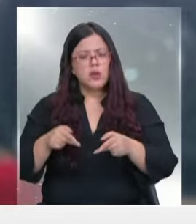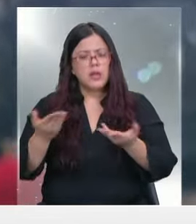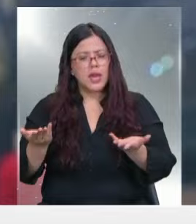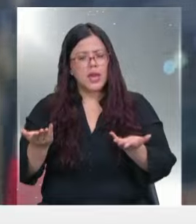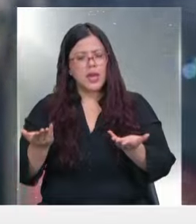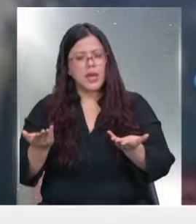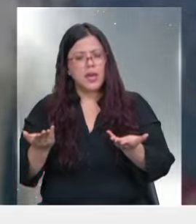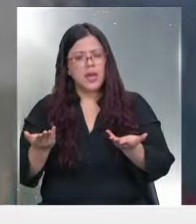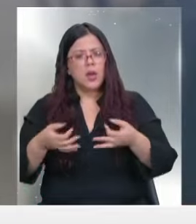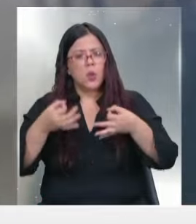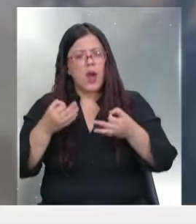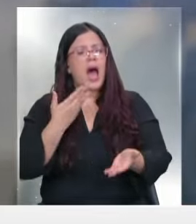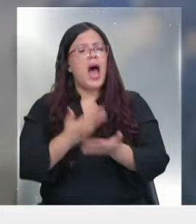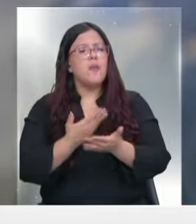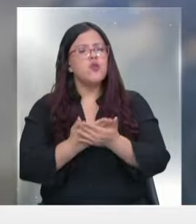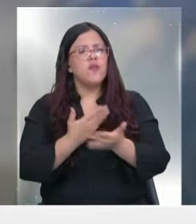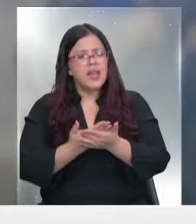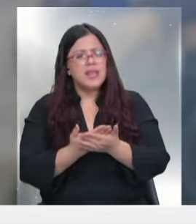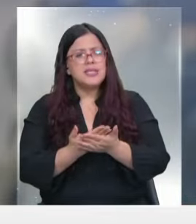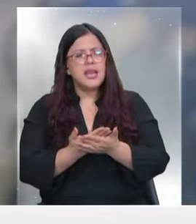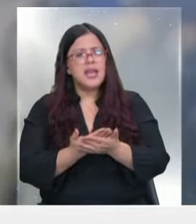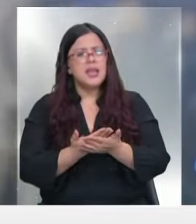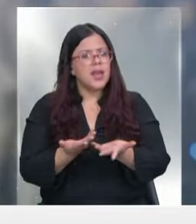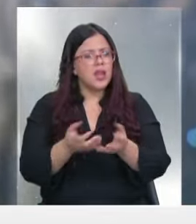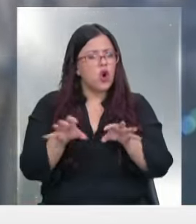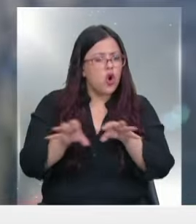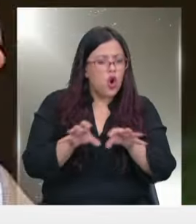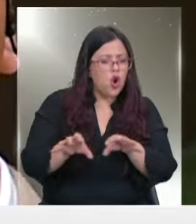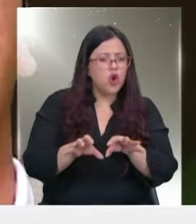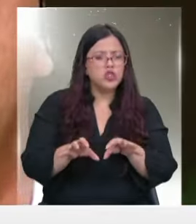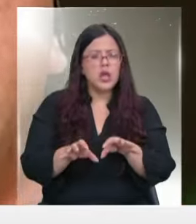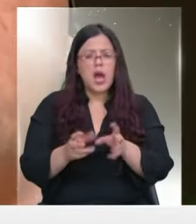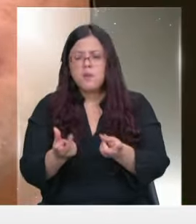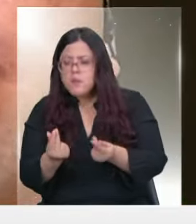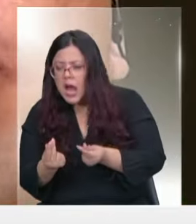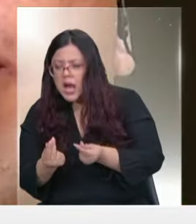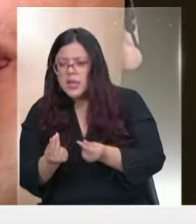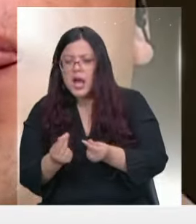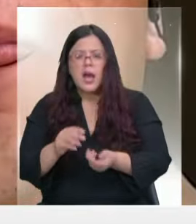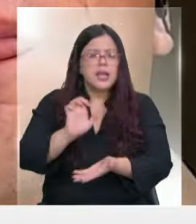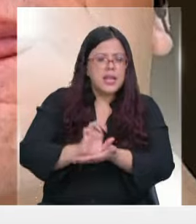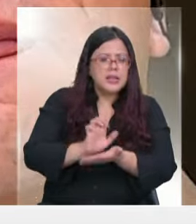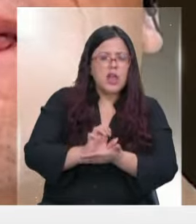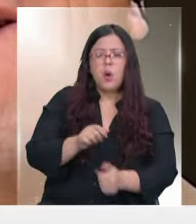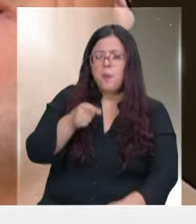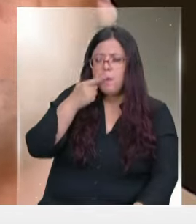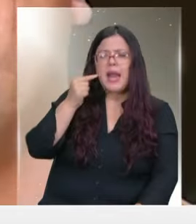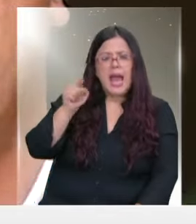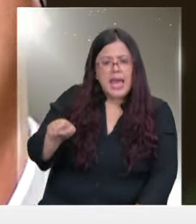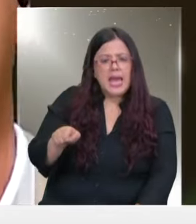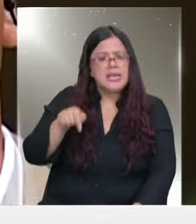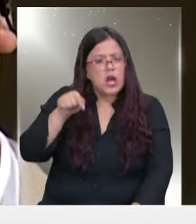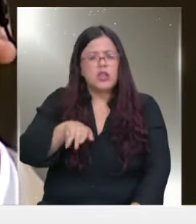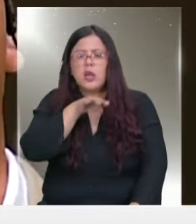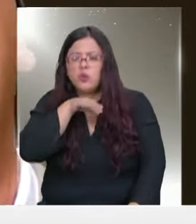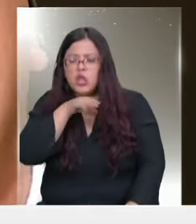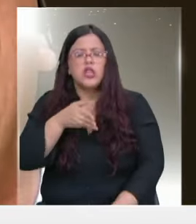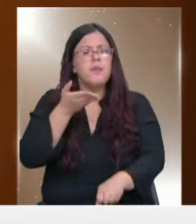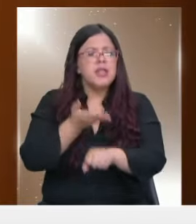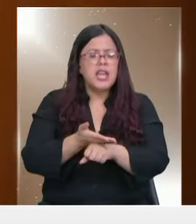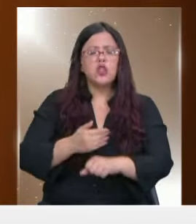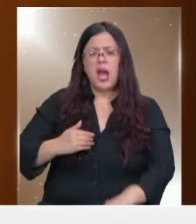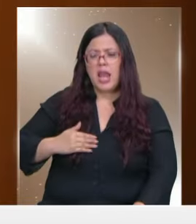los recursos del Estado para fines propios. Él era el jefe del gobierno respecto a las policías y está usando la policía para